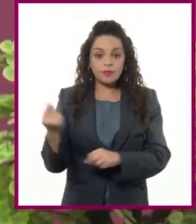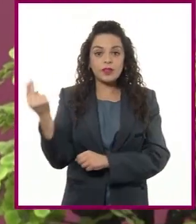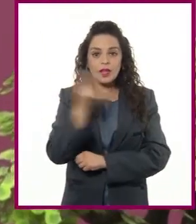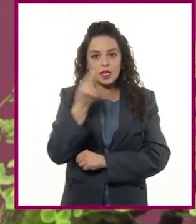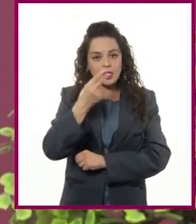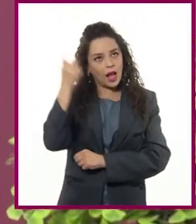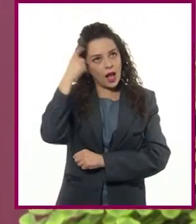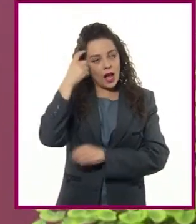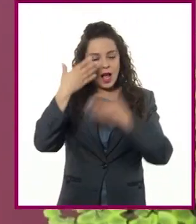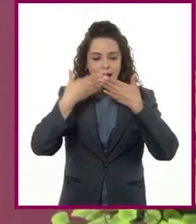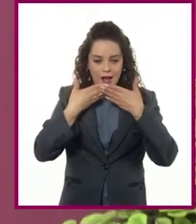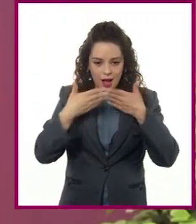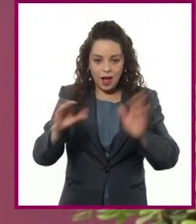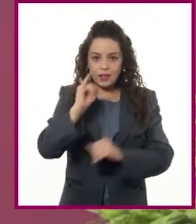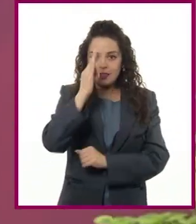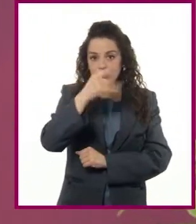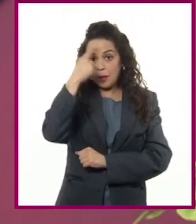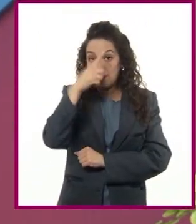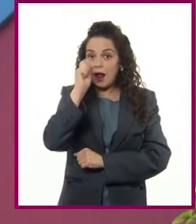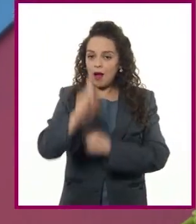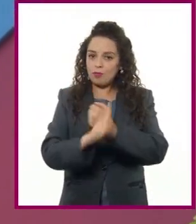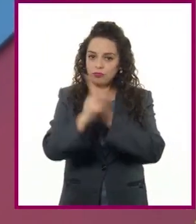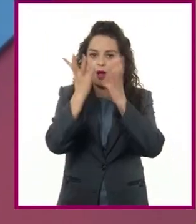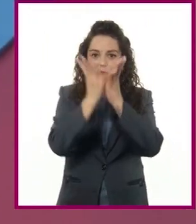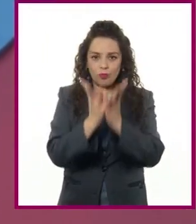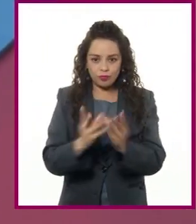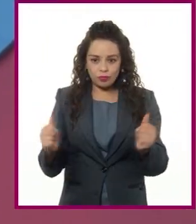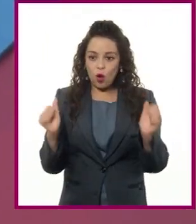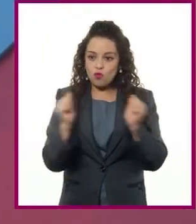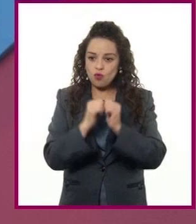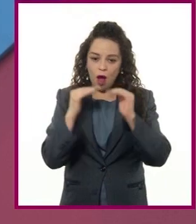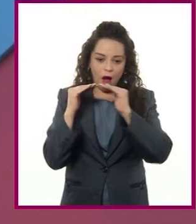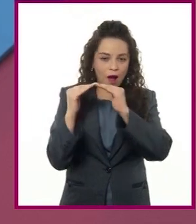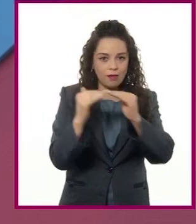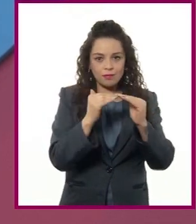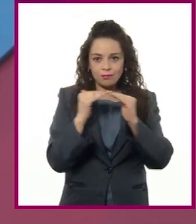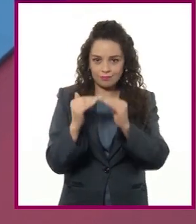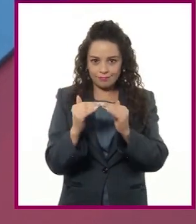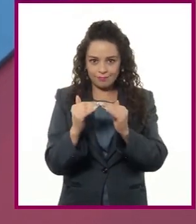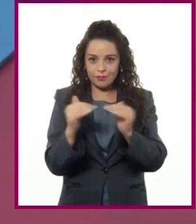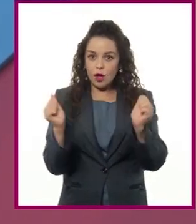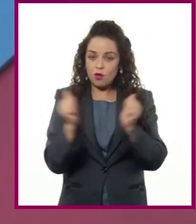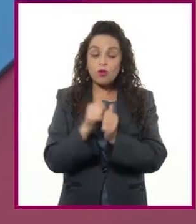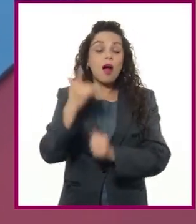a solucionar el conflicto de una manera democrática y empática.